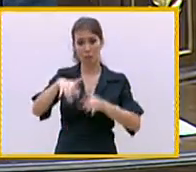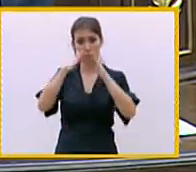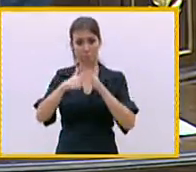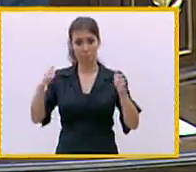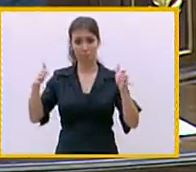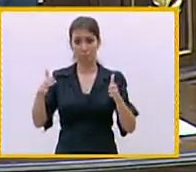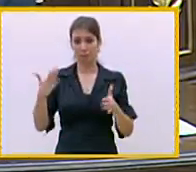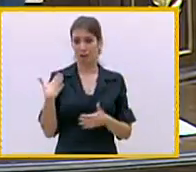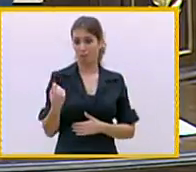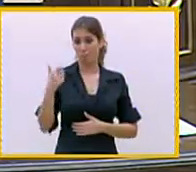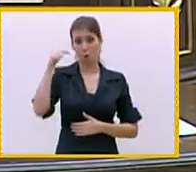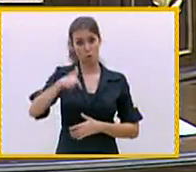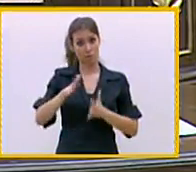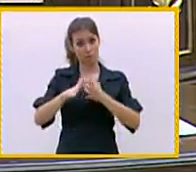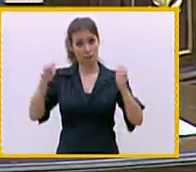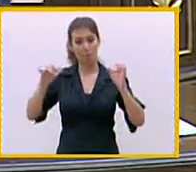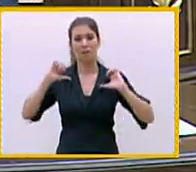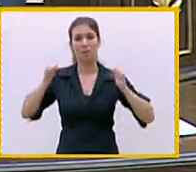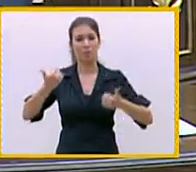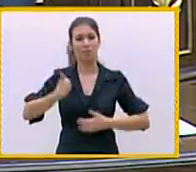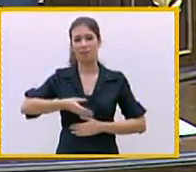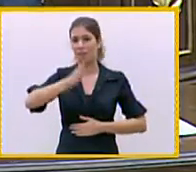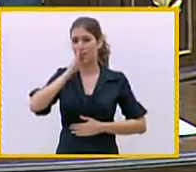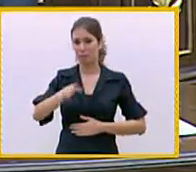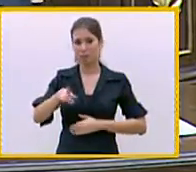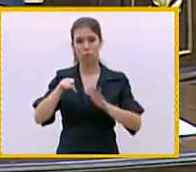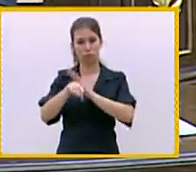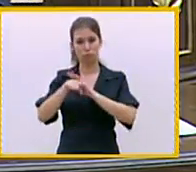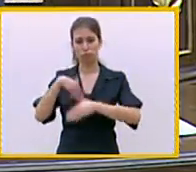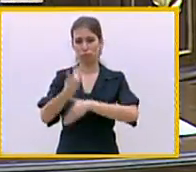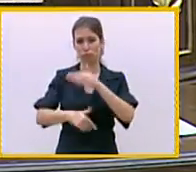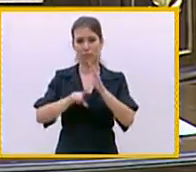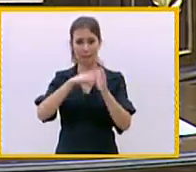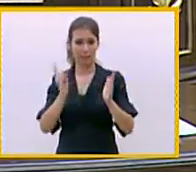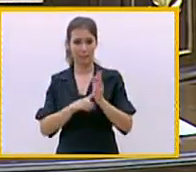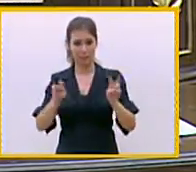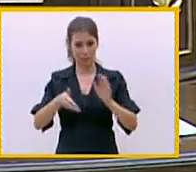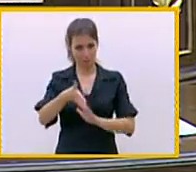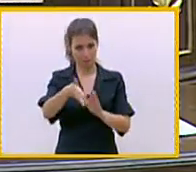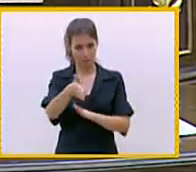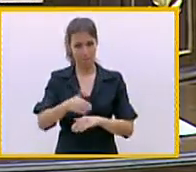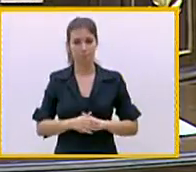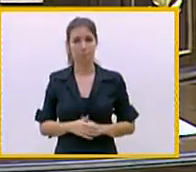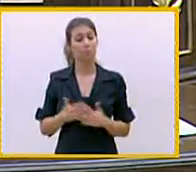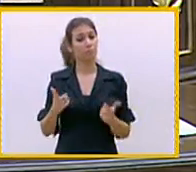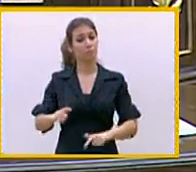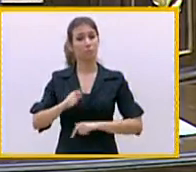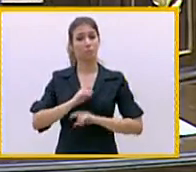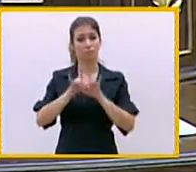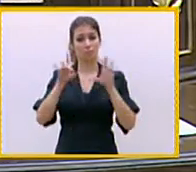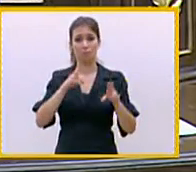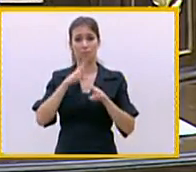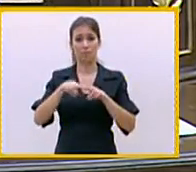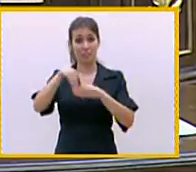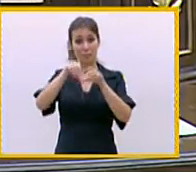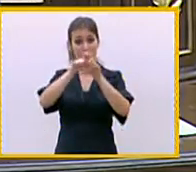convalidada por esta y ha iniciado su tramitación legislativa. Favorece la negociación de convenios de empresa